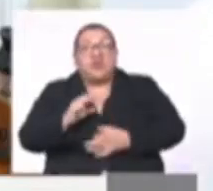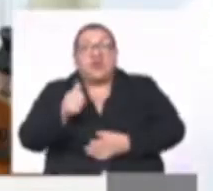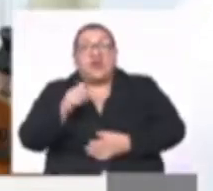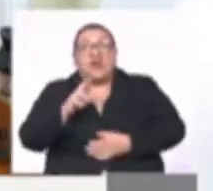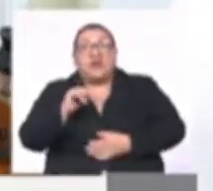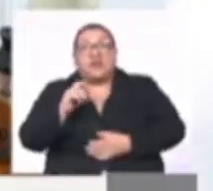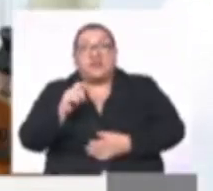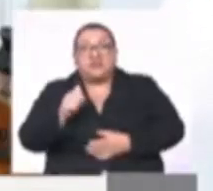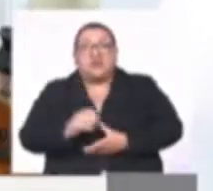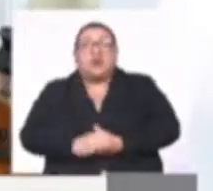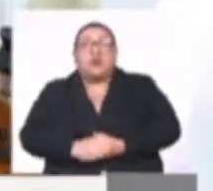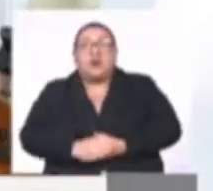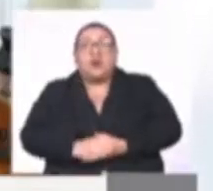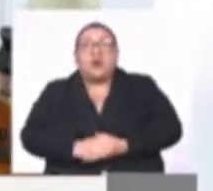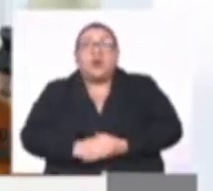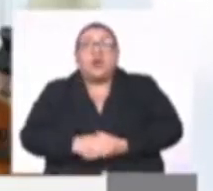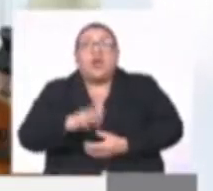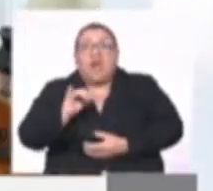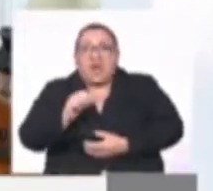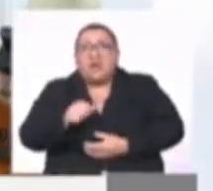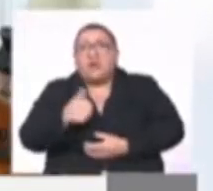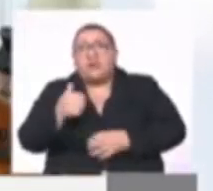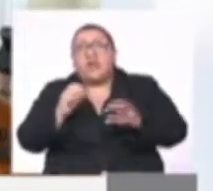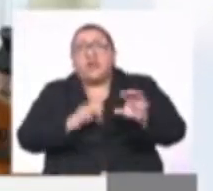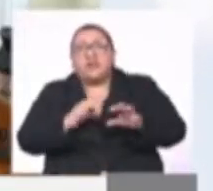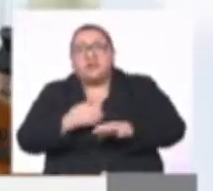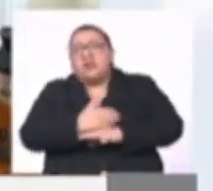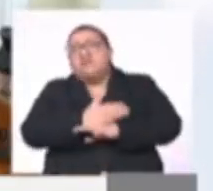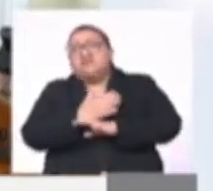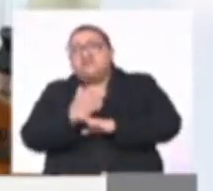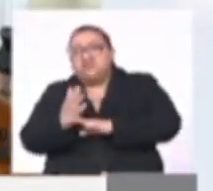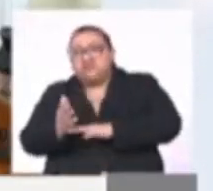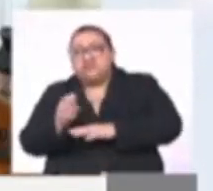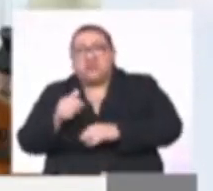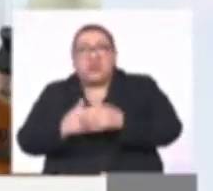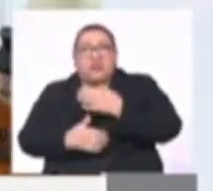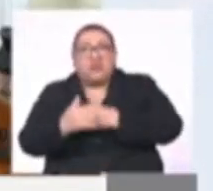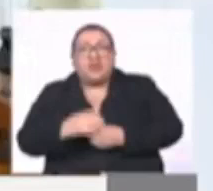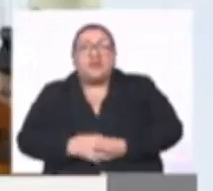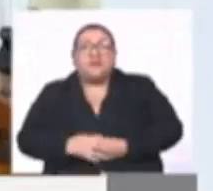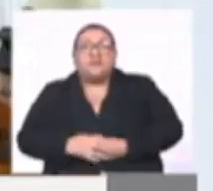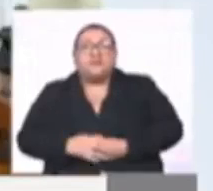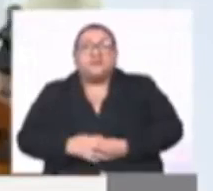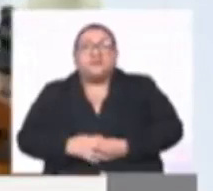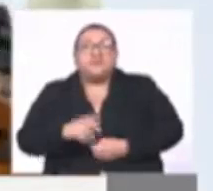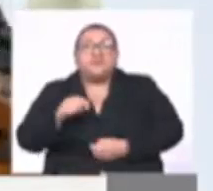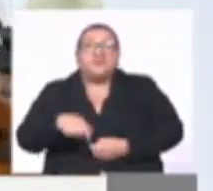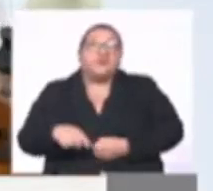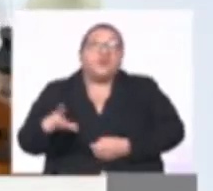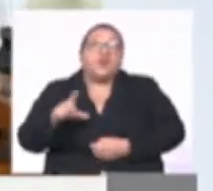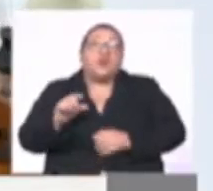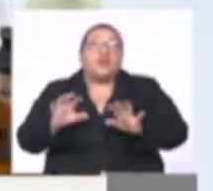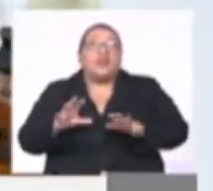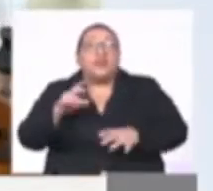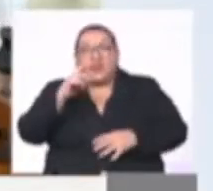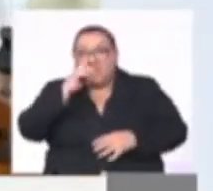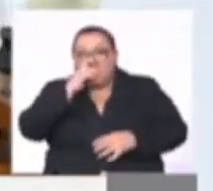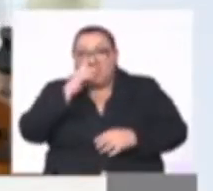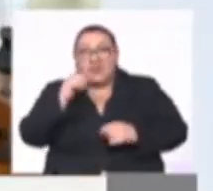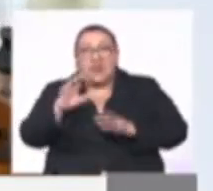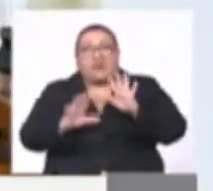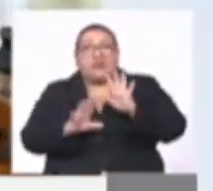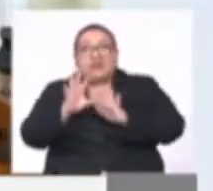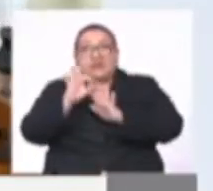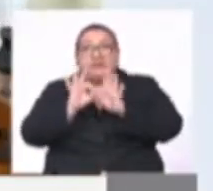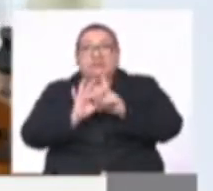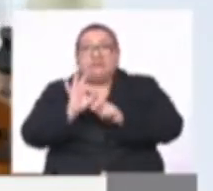José Arista. Hay otras actividades también a lo largo del día de hoy. Estamos lunes 10 de junio, estamos a 15